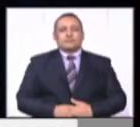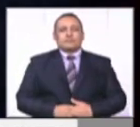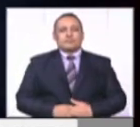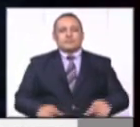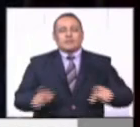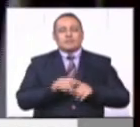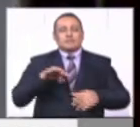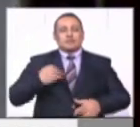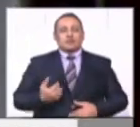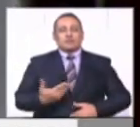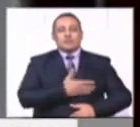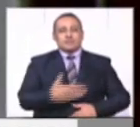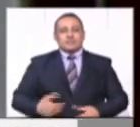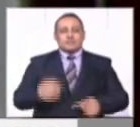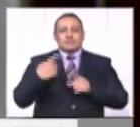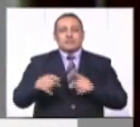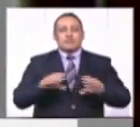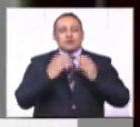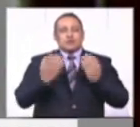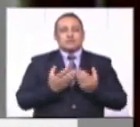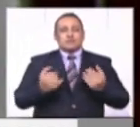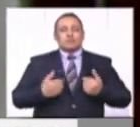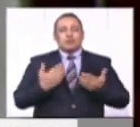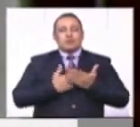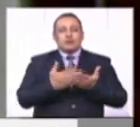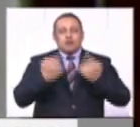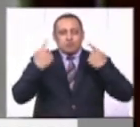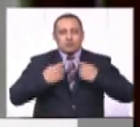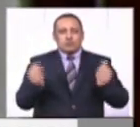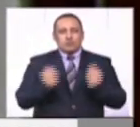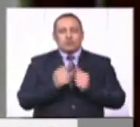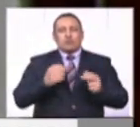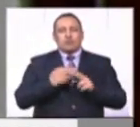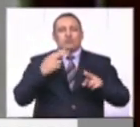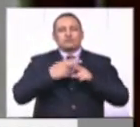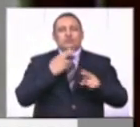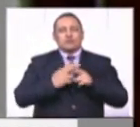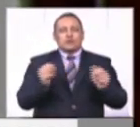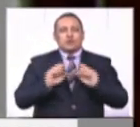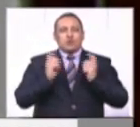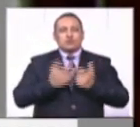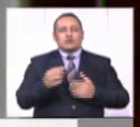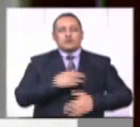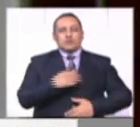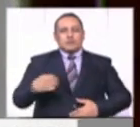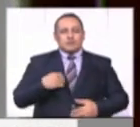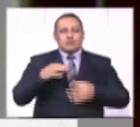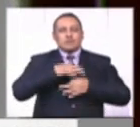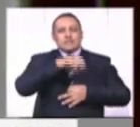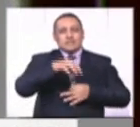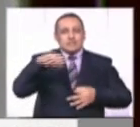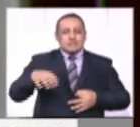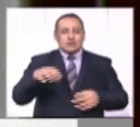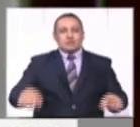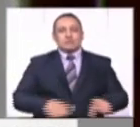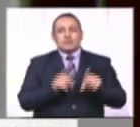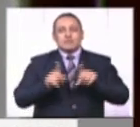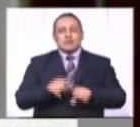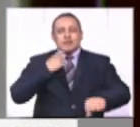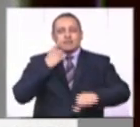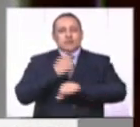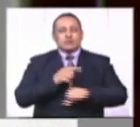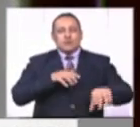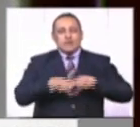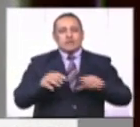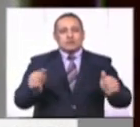sentido señor presidente y colegas congresistas se concluyó que los denominados consejos de ministros descentralizados que el denunciado